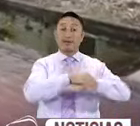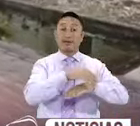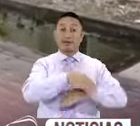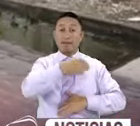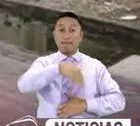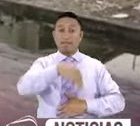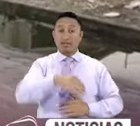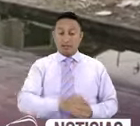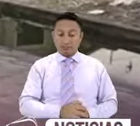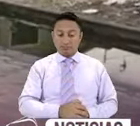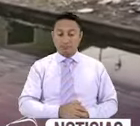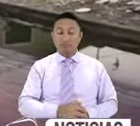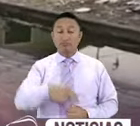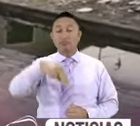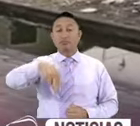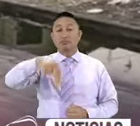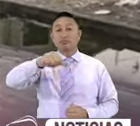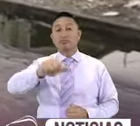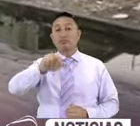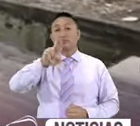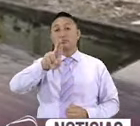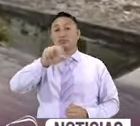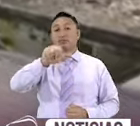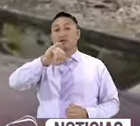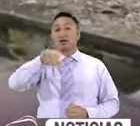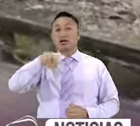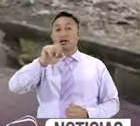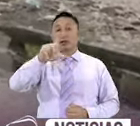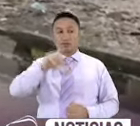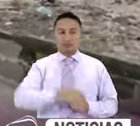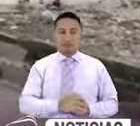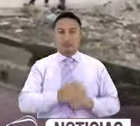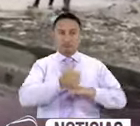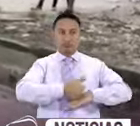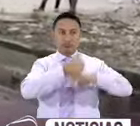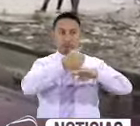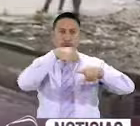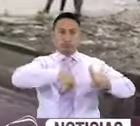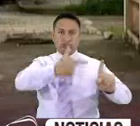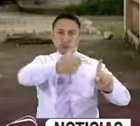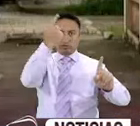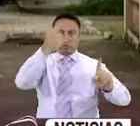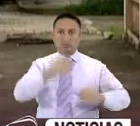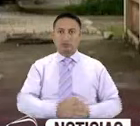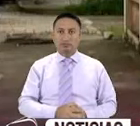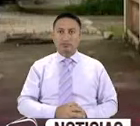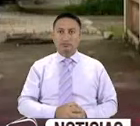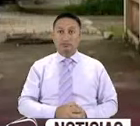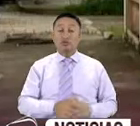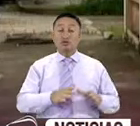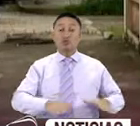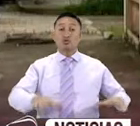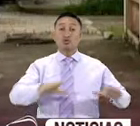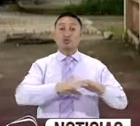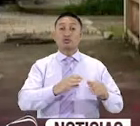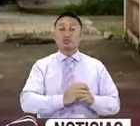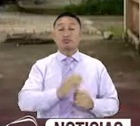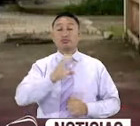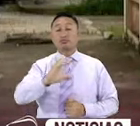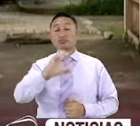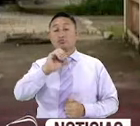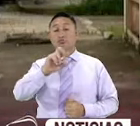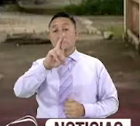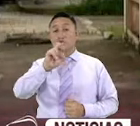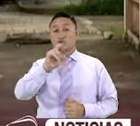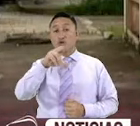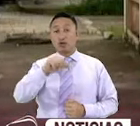y en Naranjal ya se hablaba del asesinato de una autoridad municipal. En el sector Corona 2 se escucharon varias